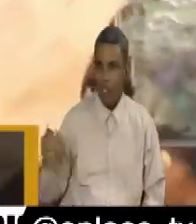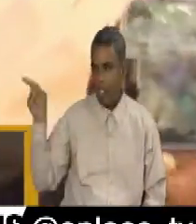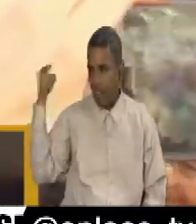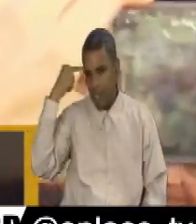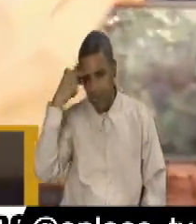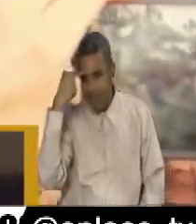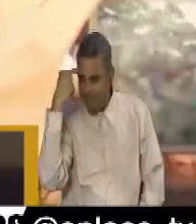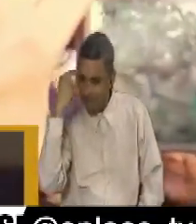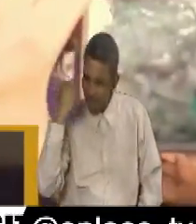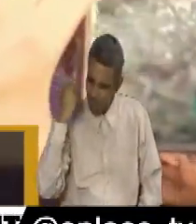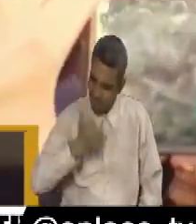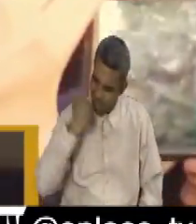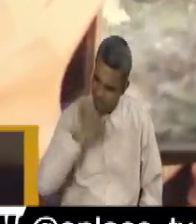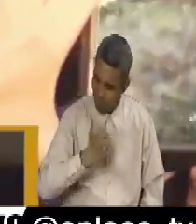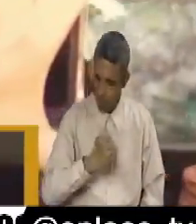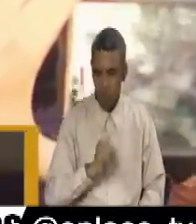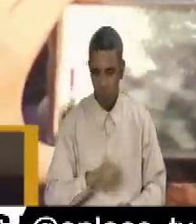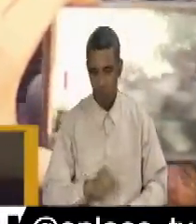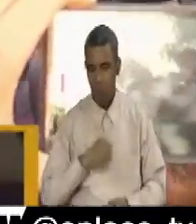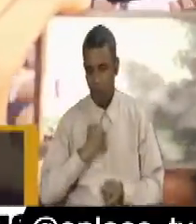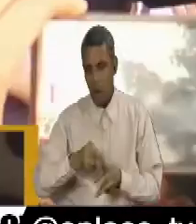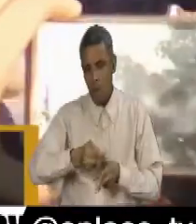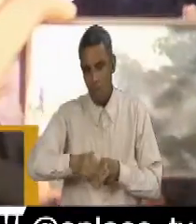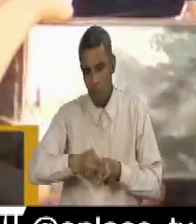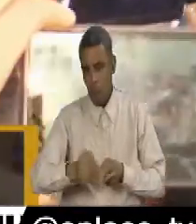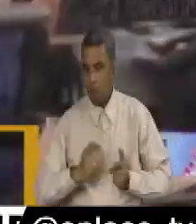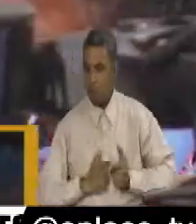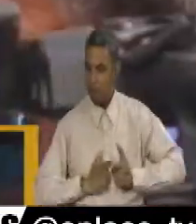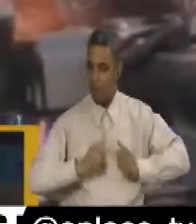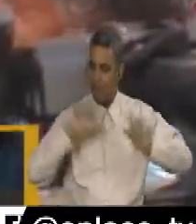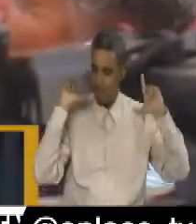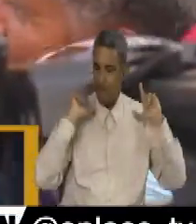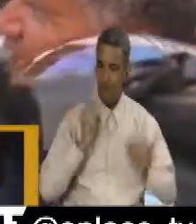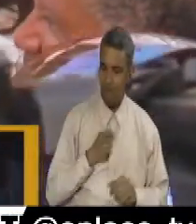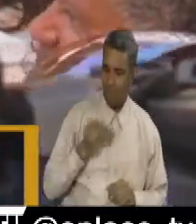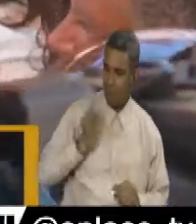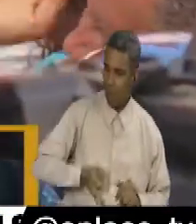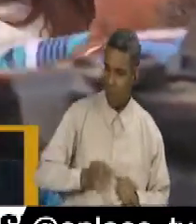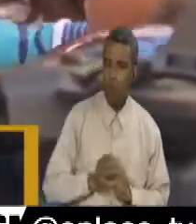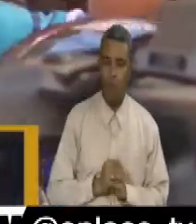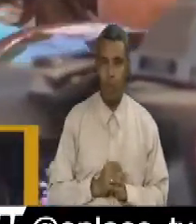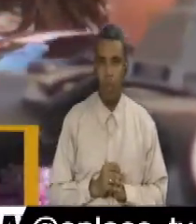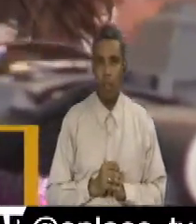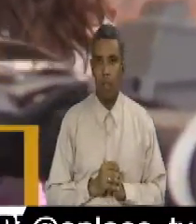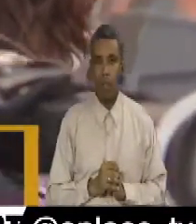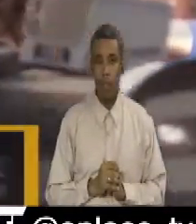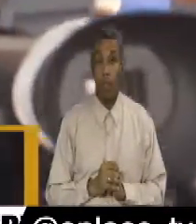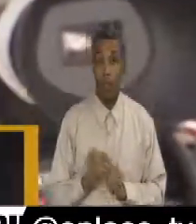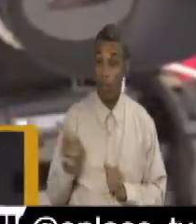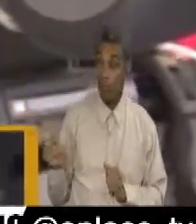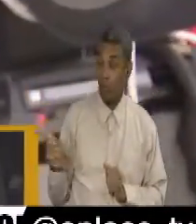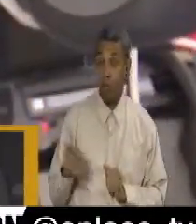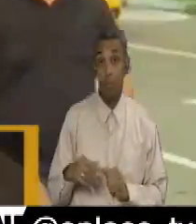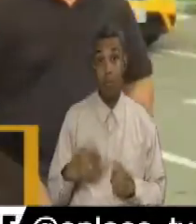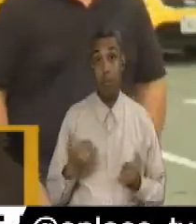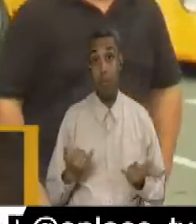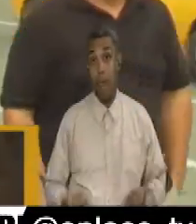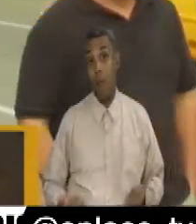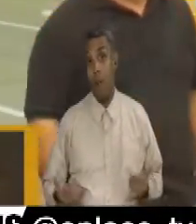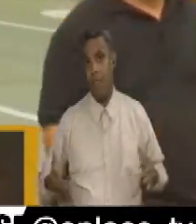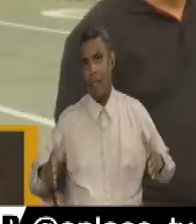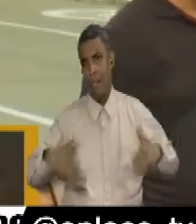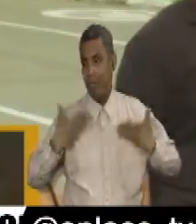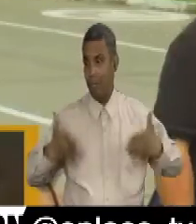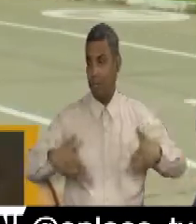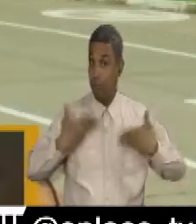justicia, creyó, y como eso le ha ayudado también a sobrevivir. Hoy está feliz, ahora hablé